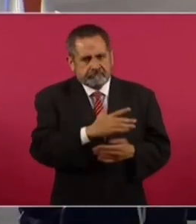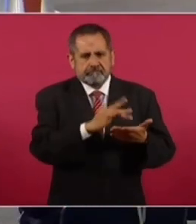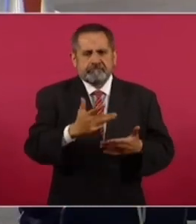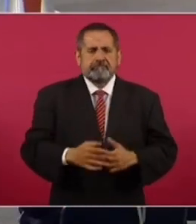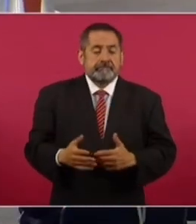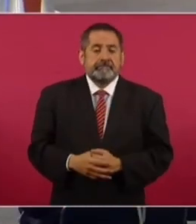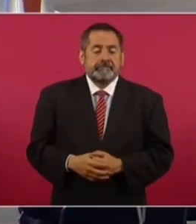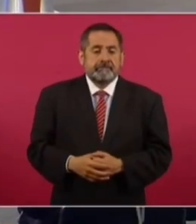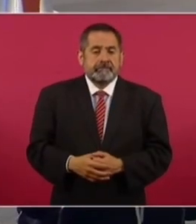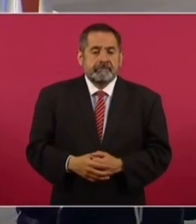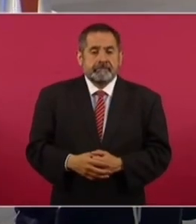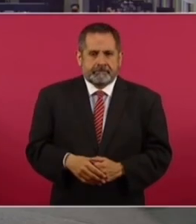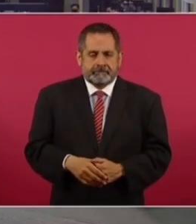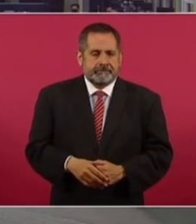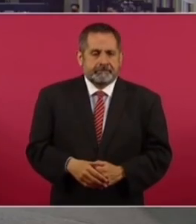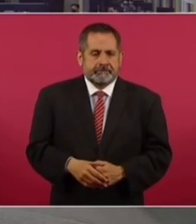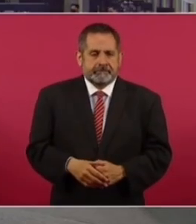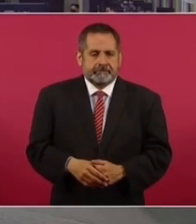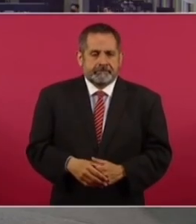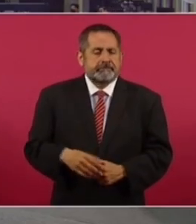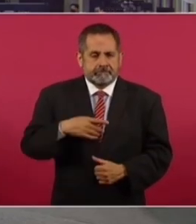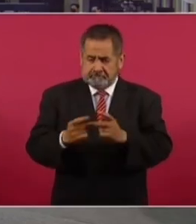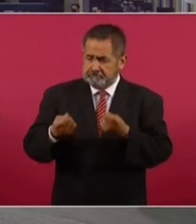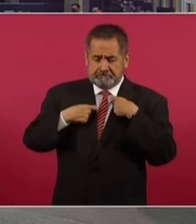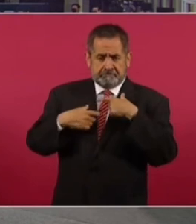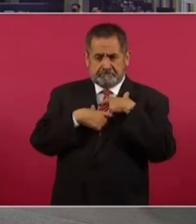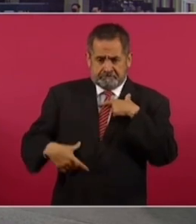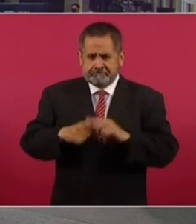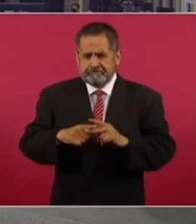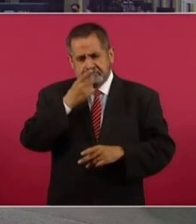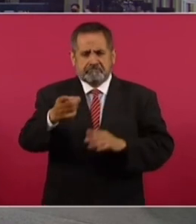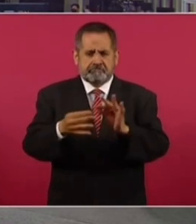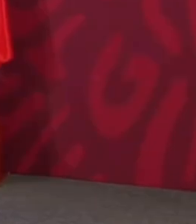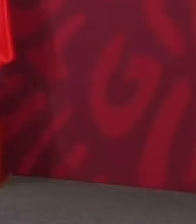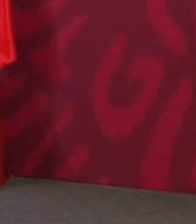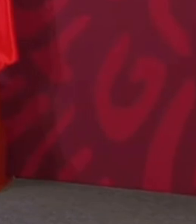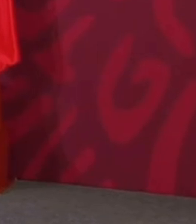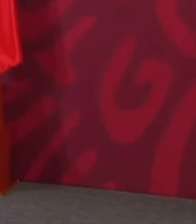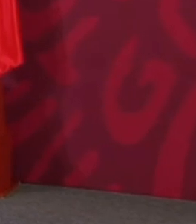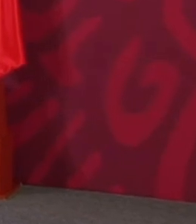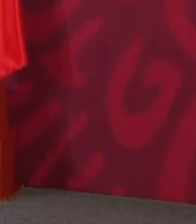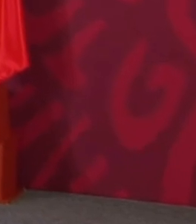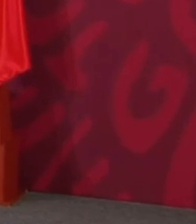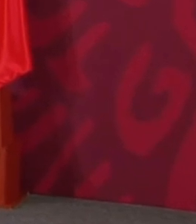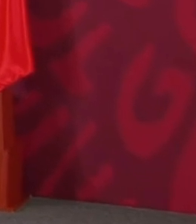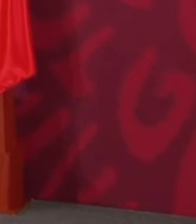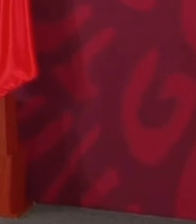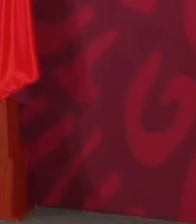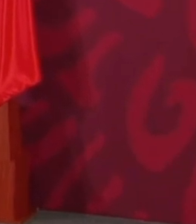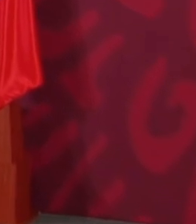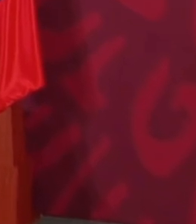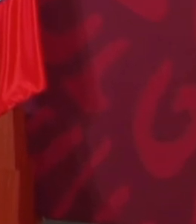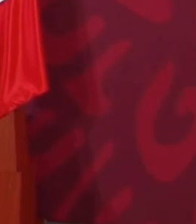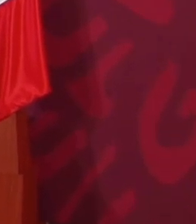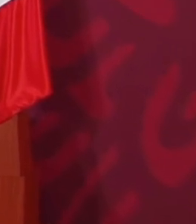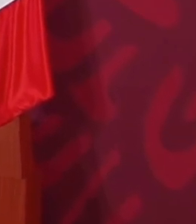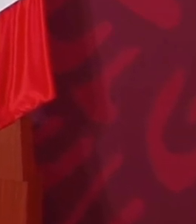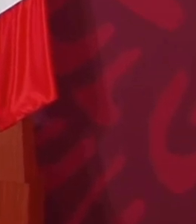esta es la gran nota de ayer lo dije al inicio de mi discurso de apoyo y